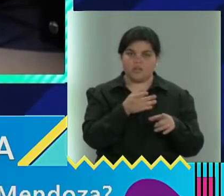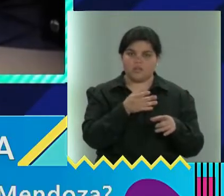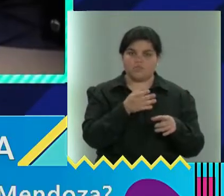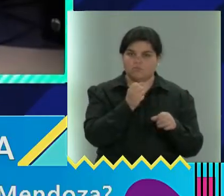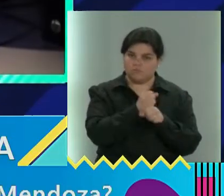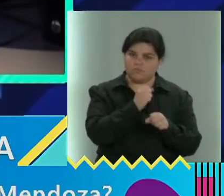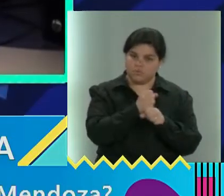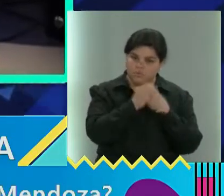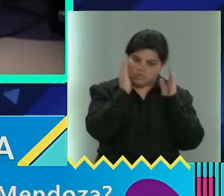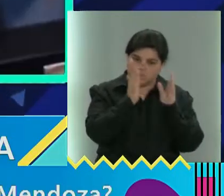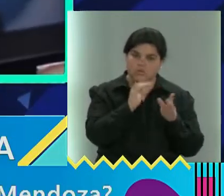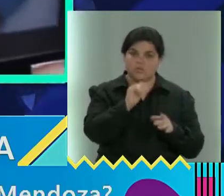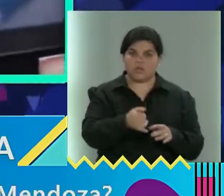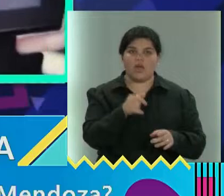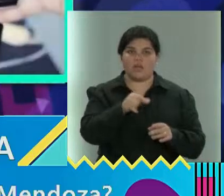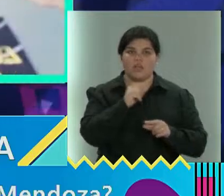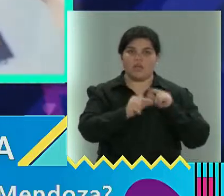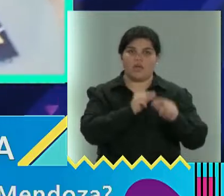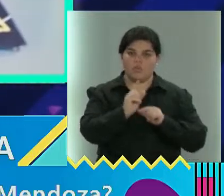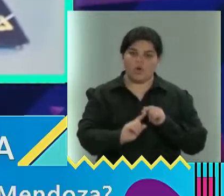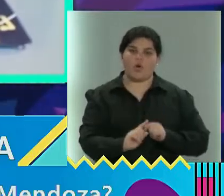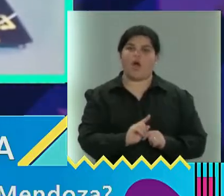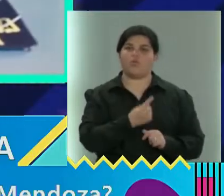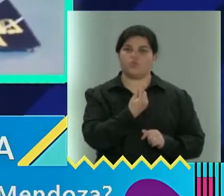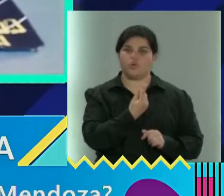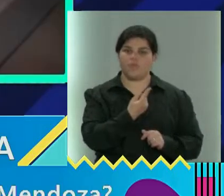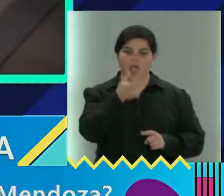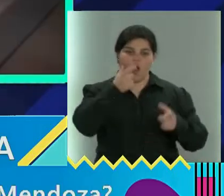de autonomía y de autorregulación,